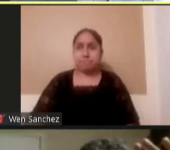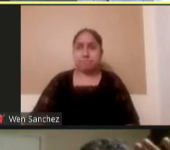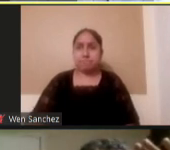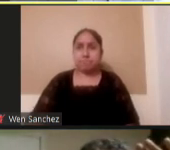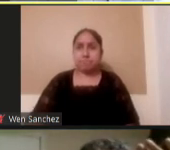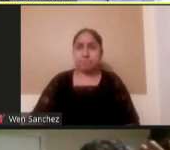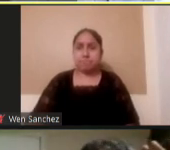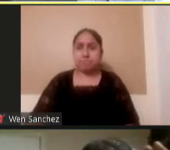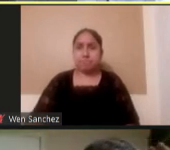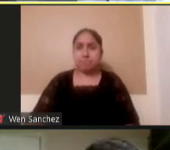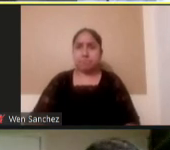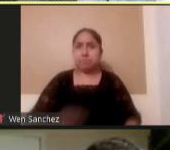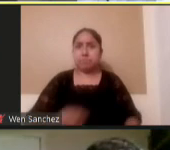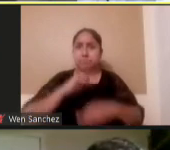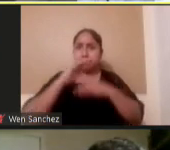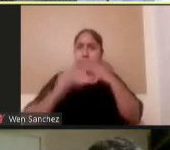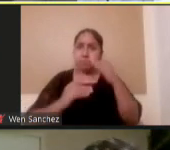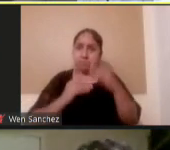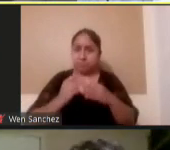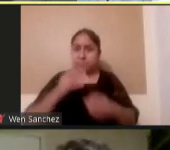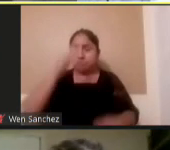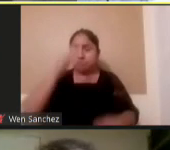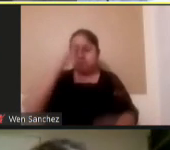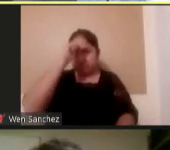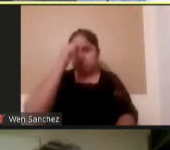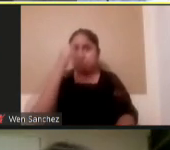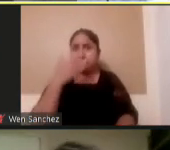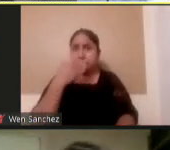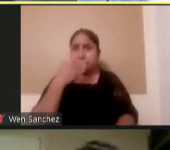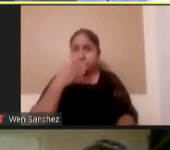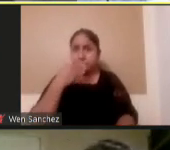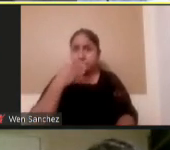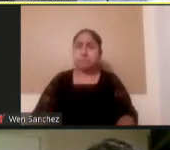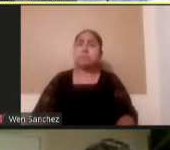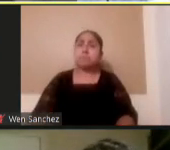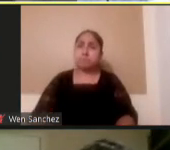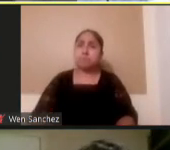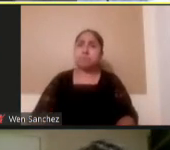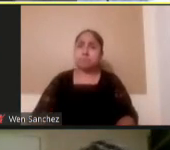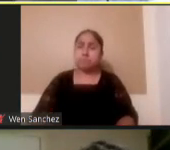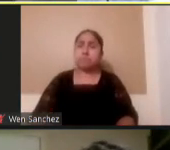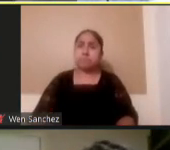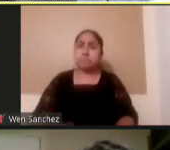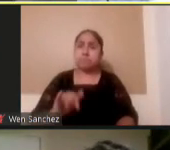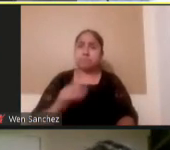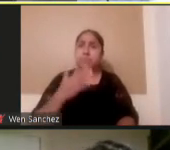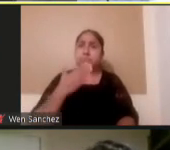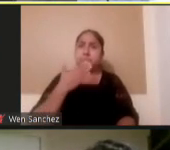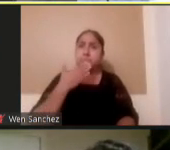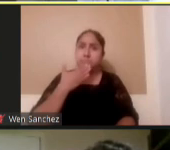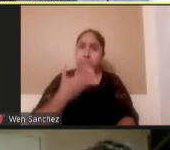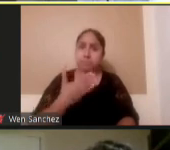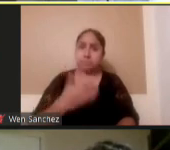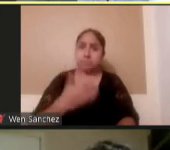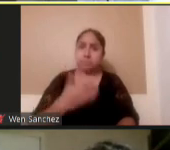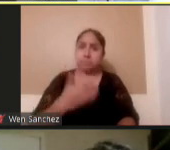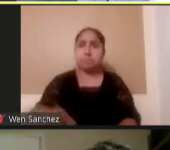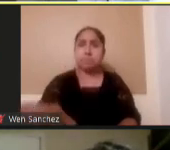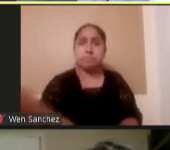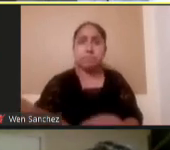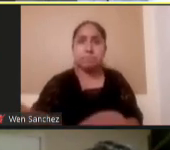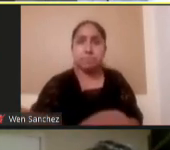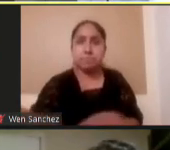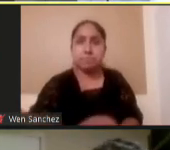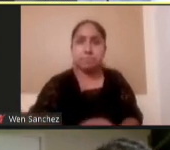Tenemos unanimidad de votos a favor. Queda entonces dispensado el dictamen de las comisiones sobre el punto a tratar.